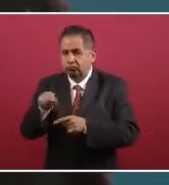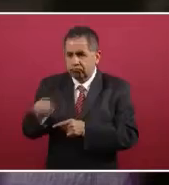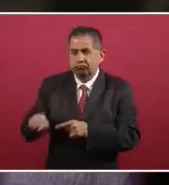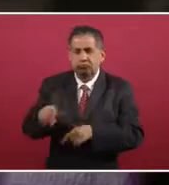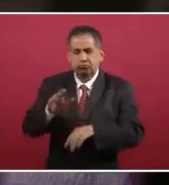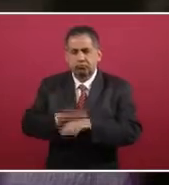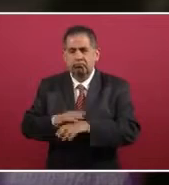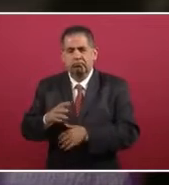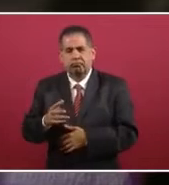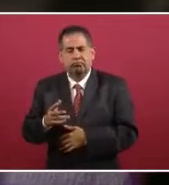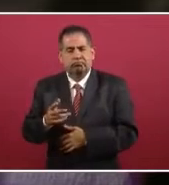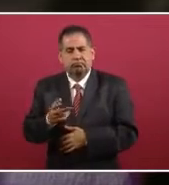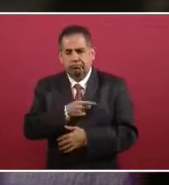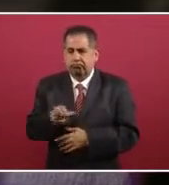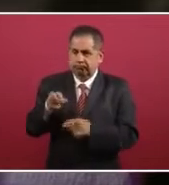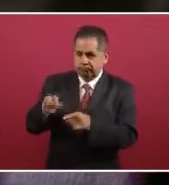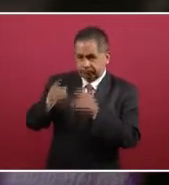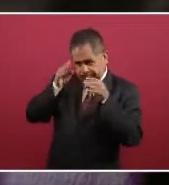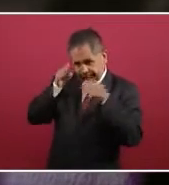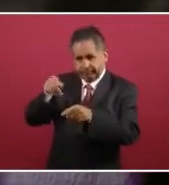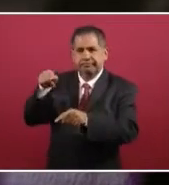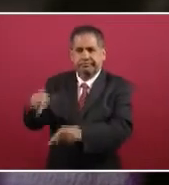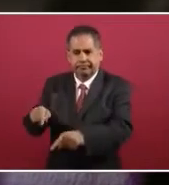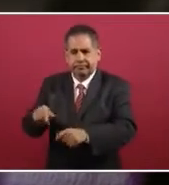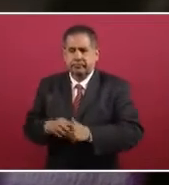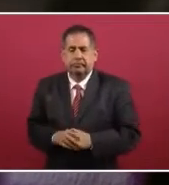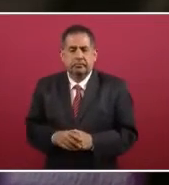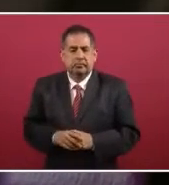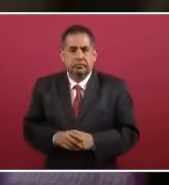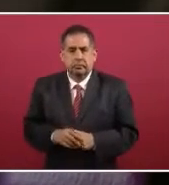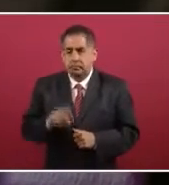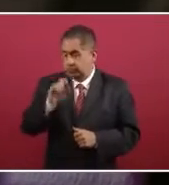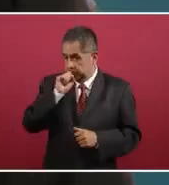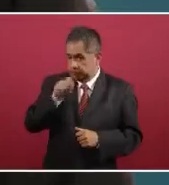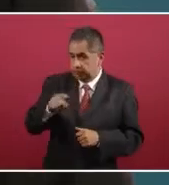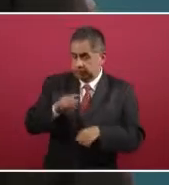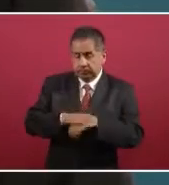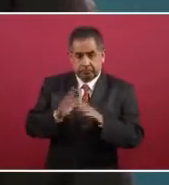pobre. Y también en la participación